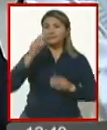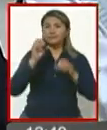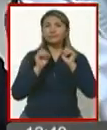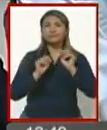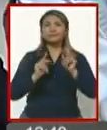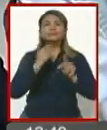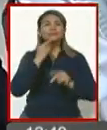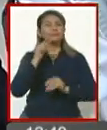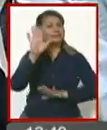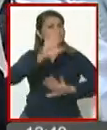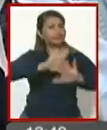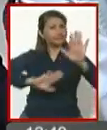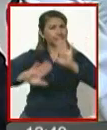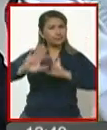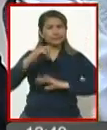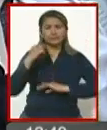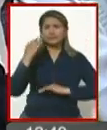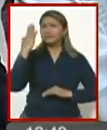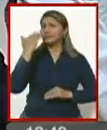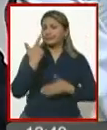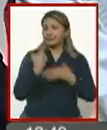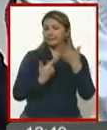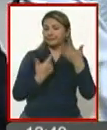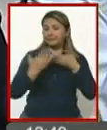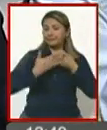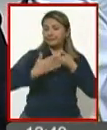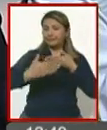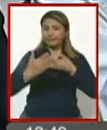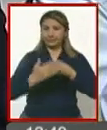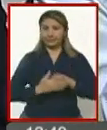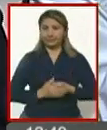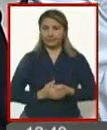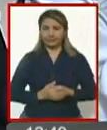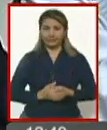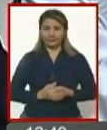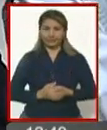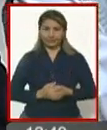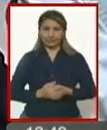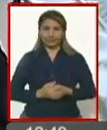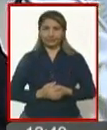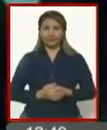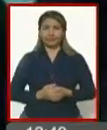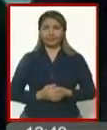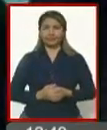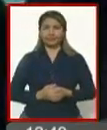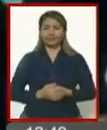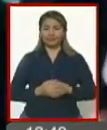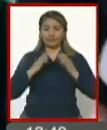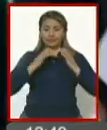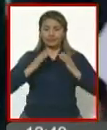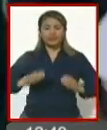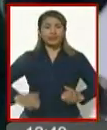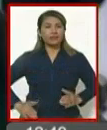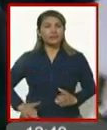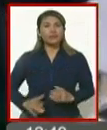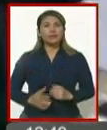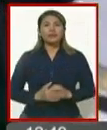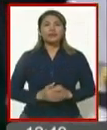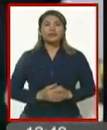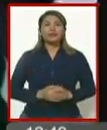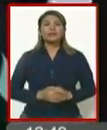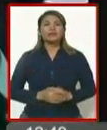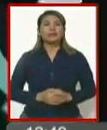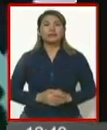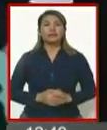oportunidad y estamos muy preocupados por lo que le puede pasar a él en cuanto a su integridad física.